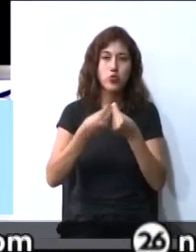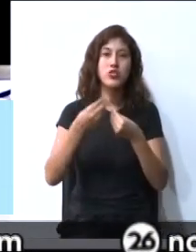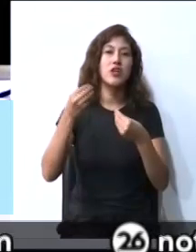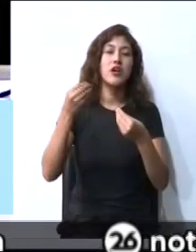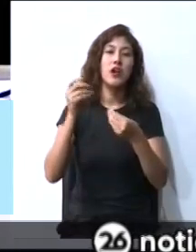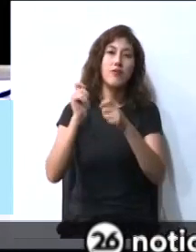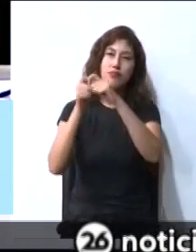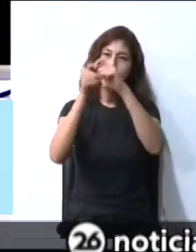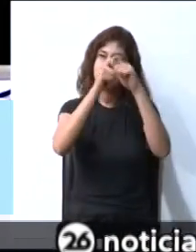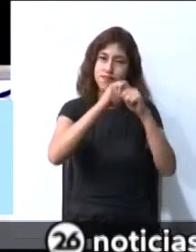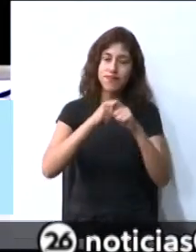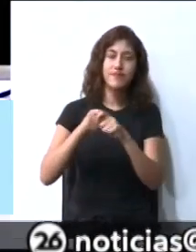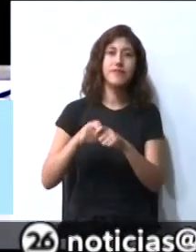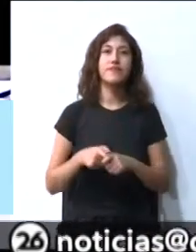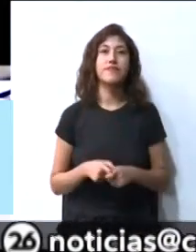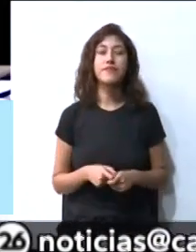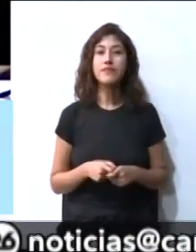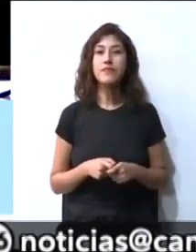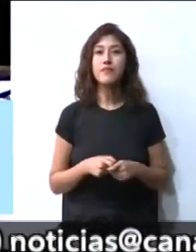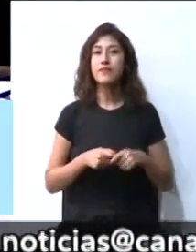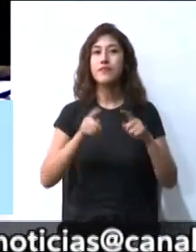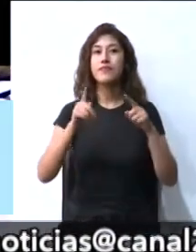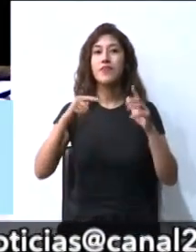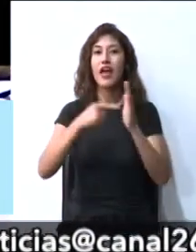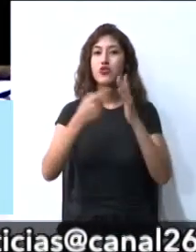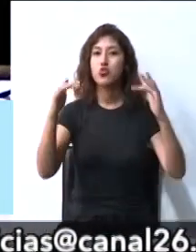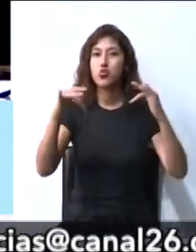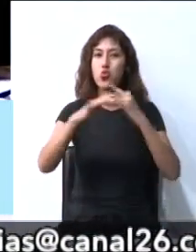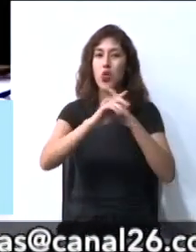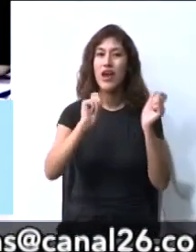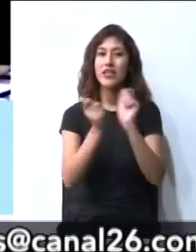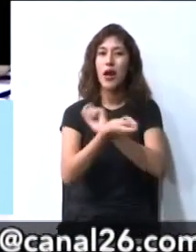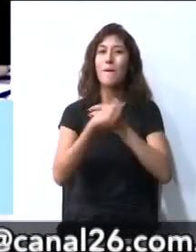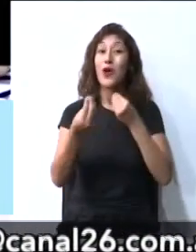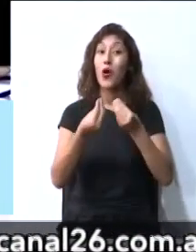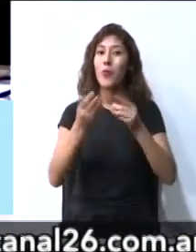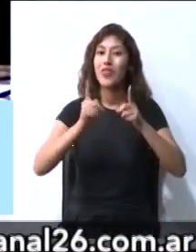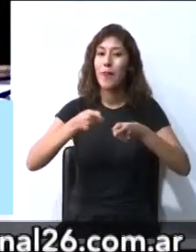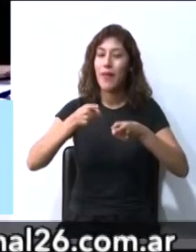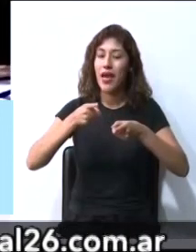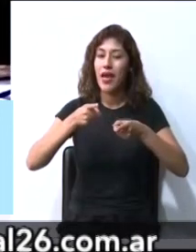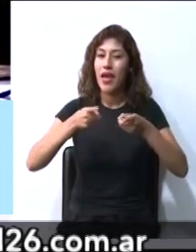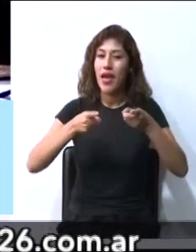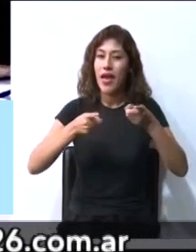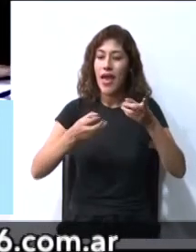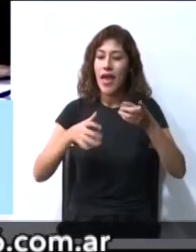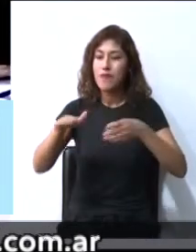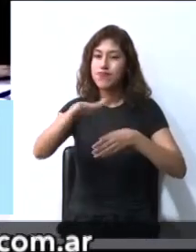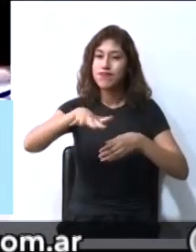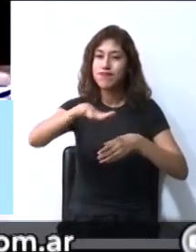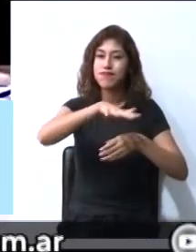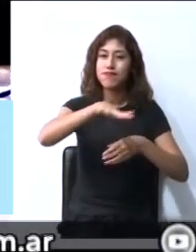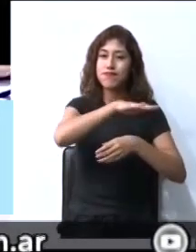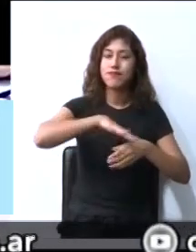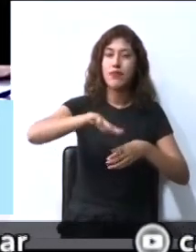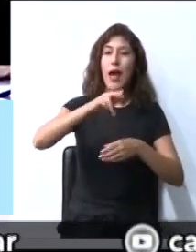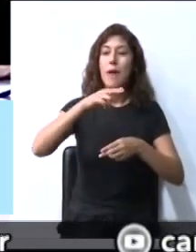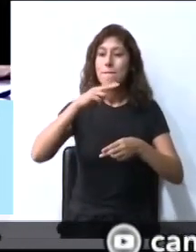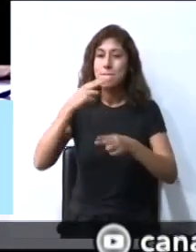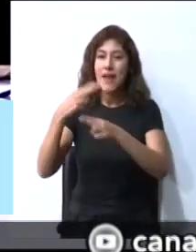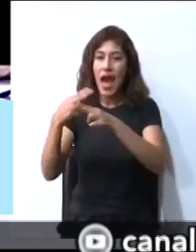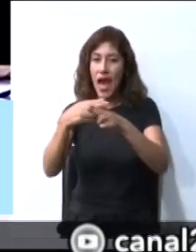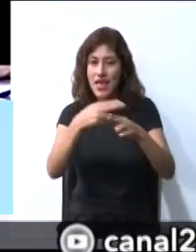La transformación urbana también se genera con nuevos espacios verdes. Construimos más de 100 manzanas de plazas y